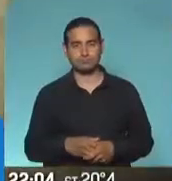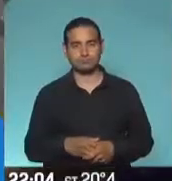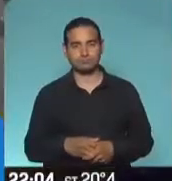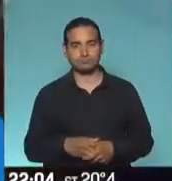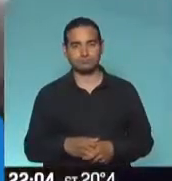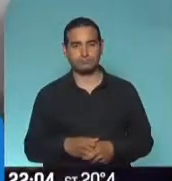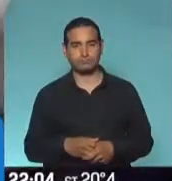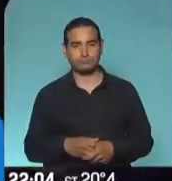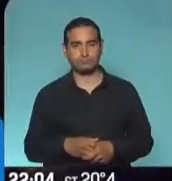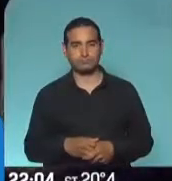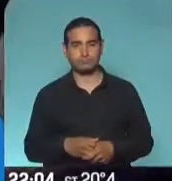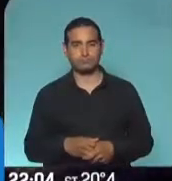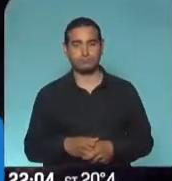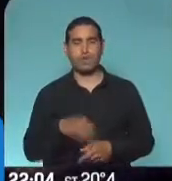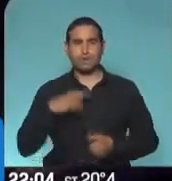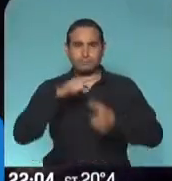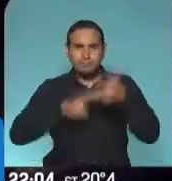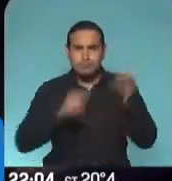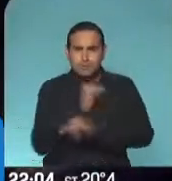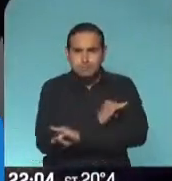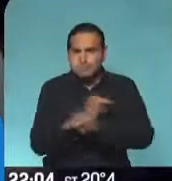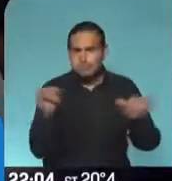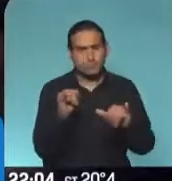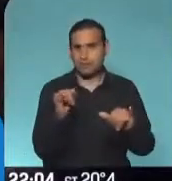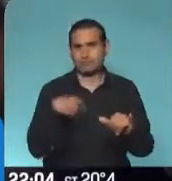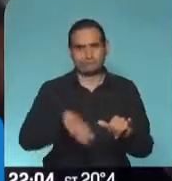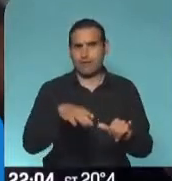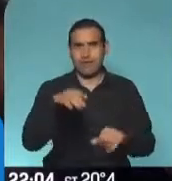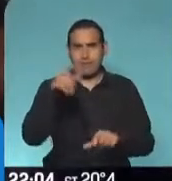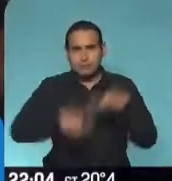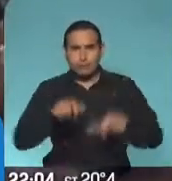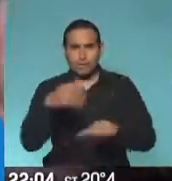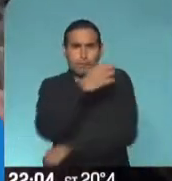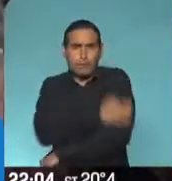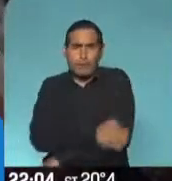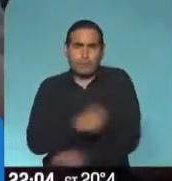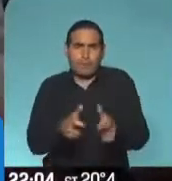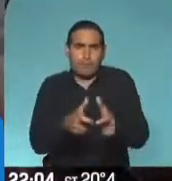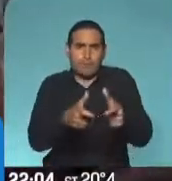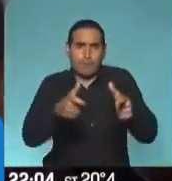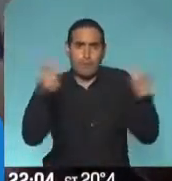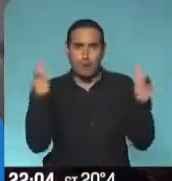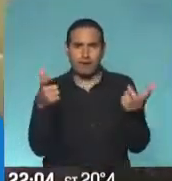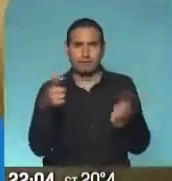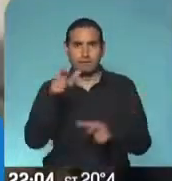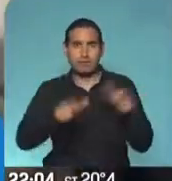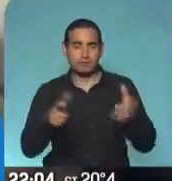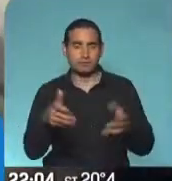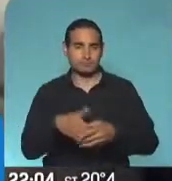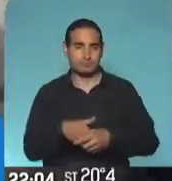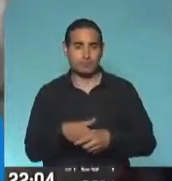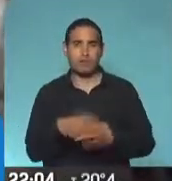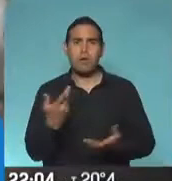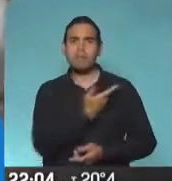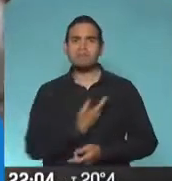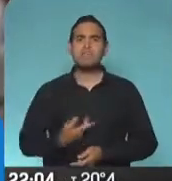Estas medidas económicas solo sirven para seguir empobreciendo al pueblo, a las mayorías. ¿Por qué el presidente